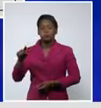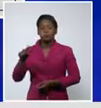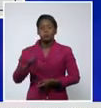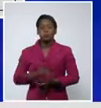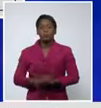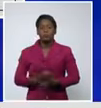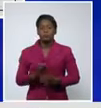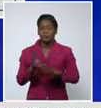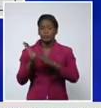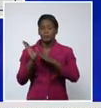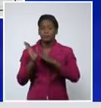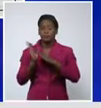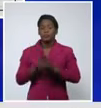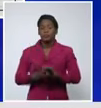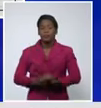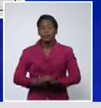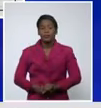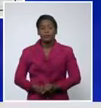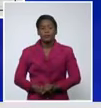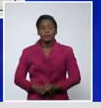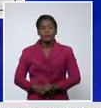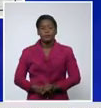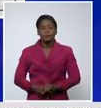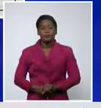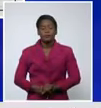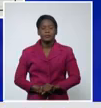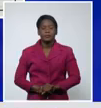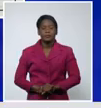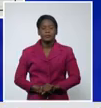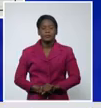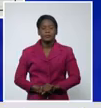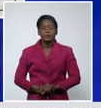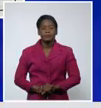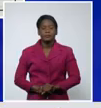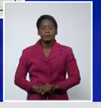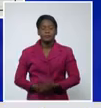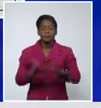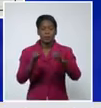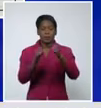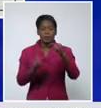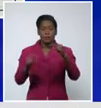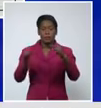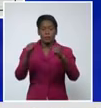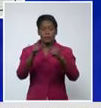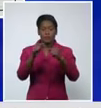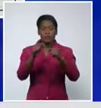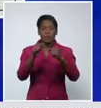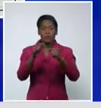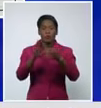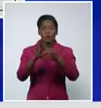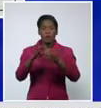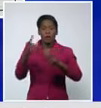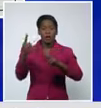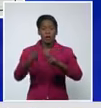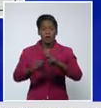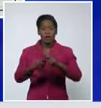formas una tasa elevada, fundamentalmente en Guanajay